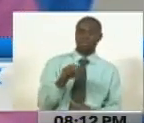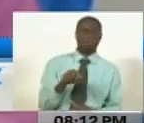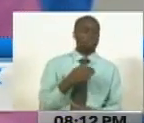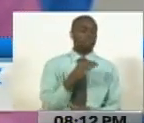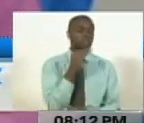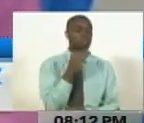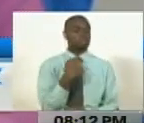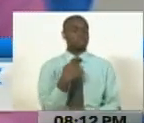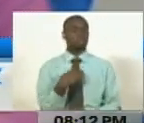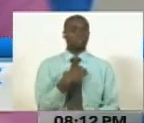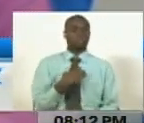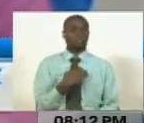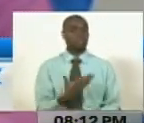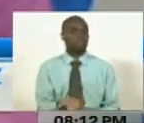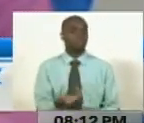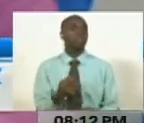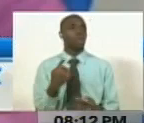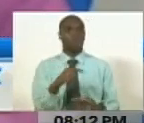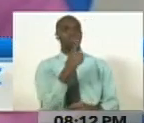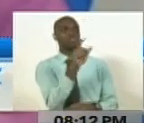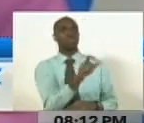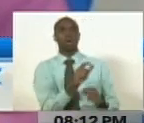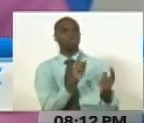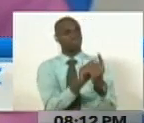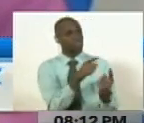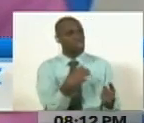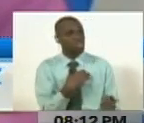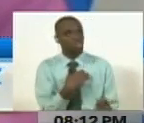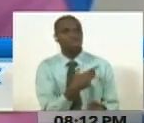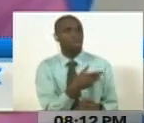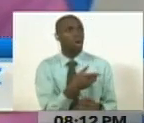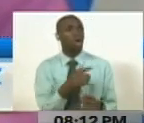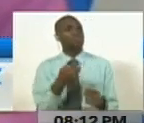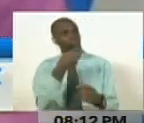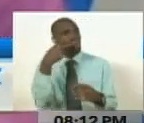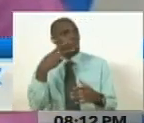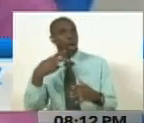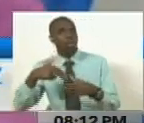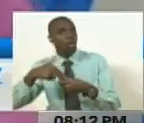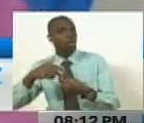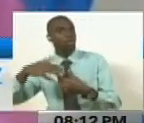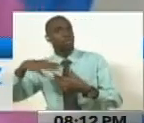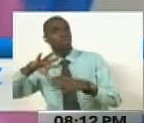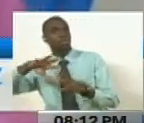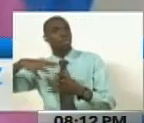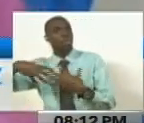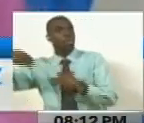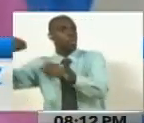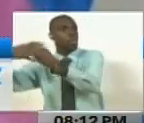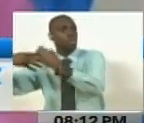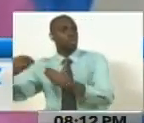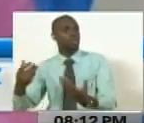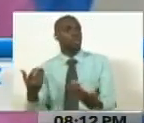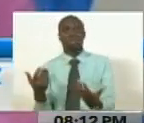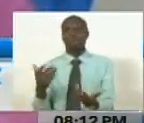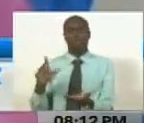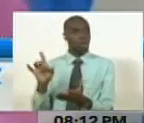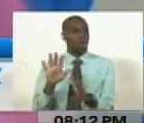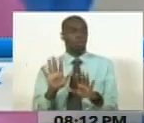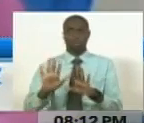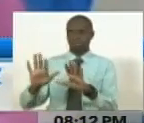humanos, como dice un representante. El problema no es el contrabando económico. Claro, el